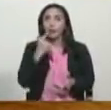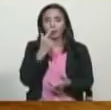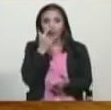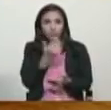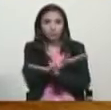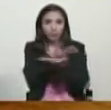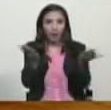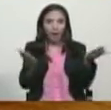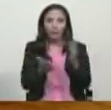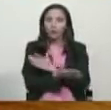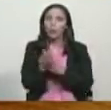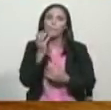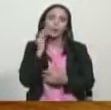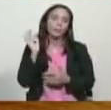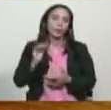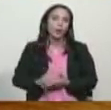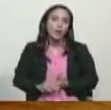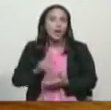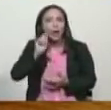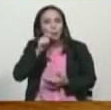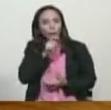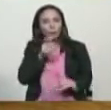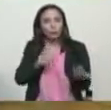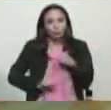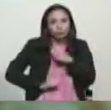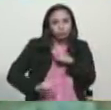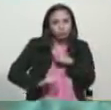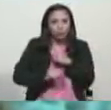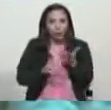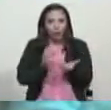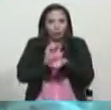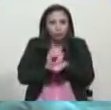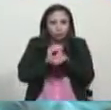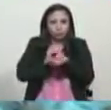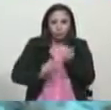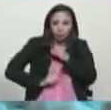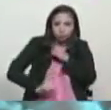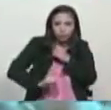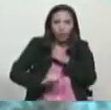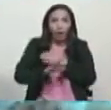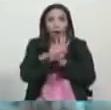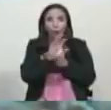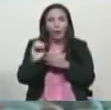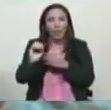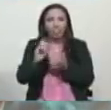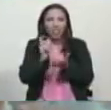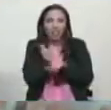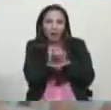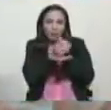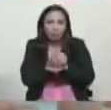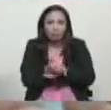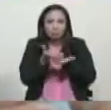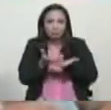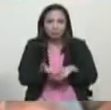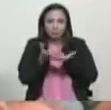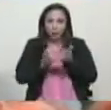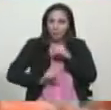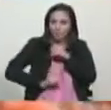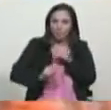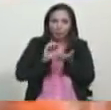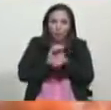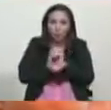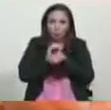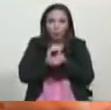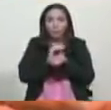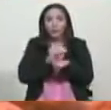Aquí llega el ave de un día de nacido aproximadamente de 40 gramos, 38, 40 gramos, y luego durante un